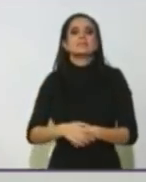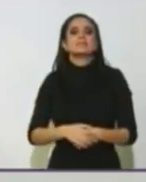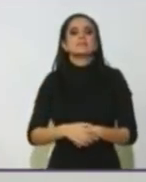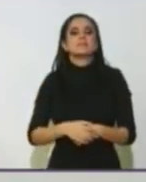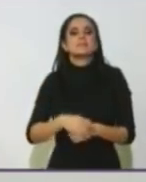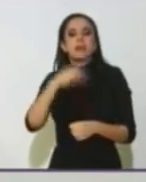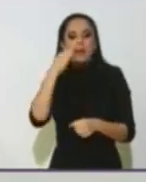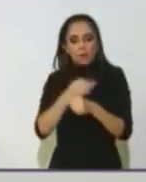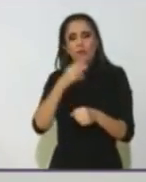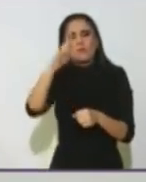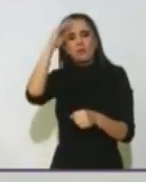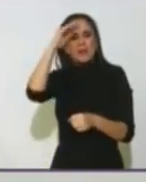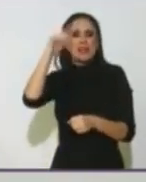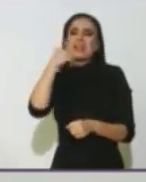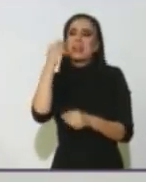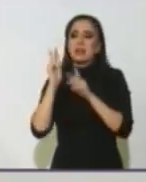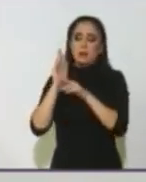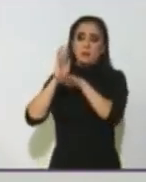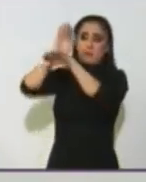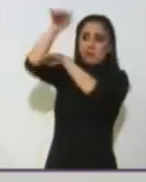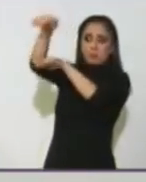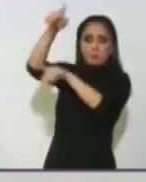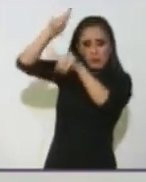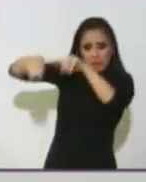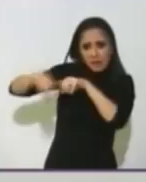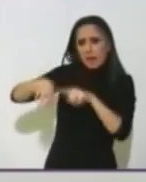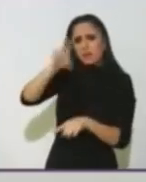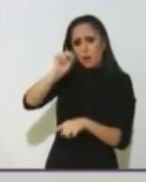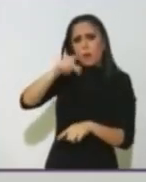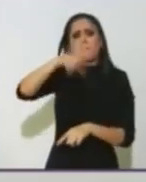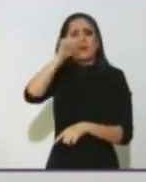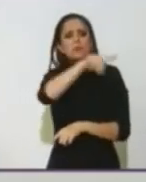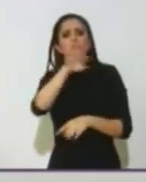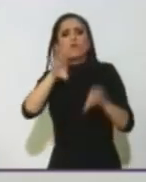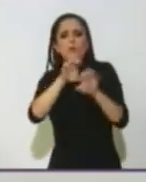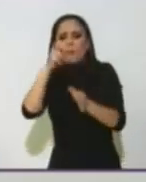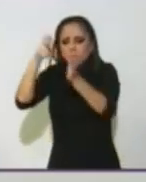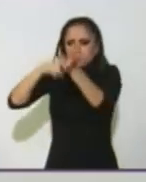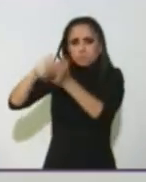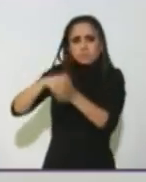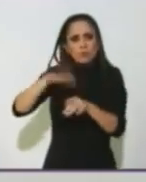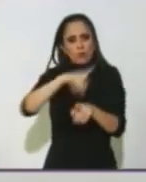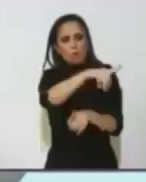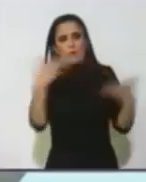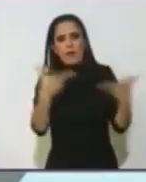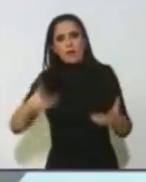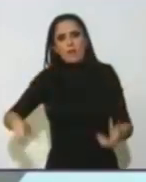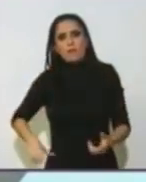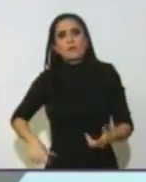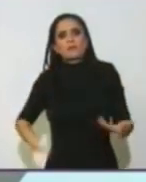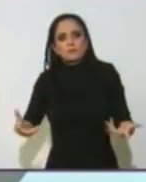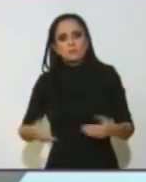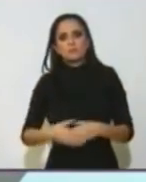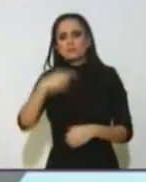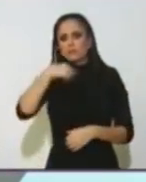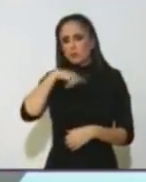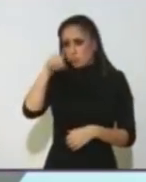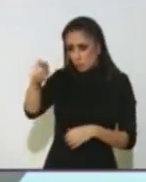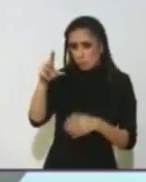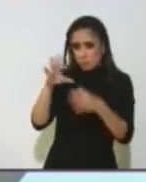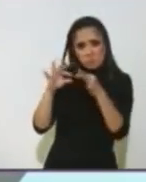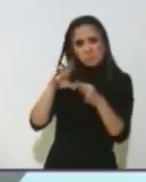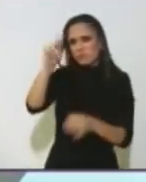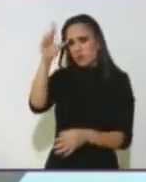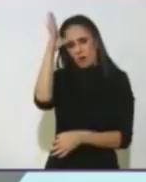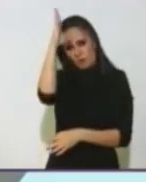no se trata de deshacer los segundos pisos pero cómo revertir esto fue una política de gobierno no estoy de acuerdo con tu concepción